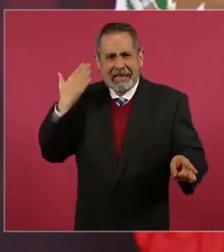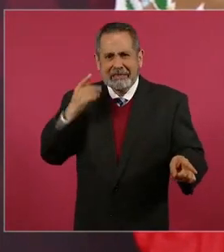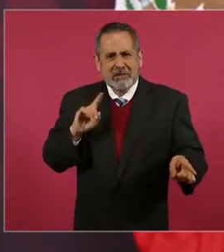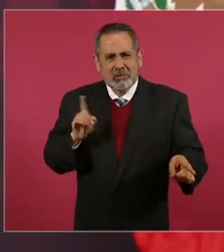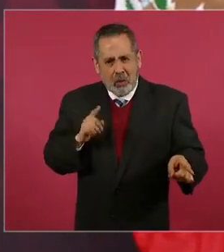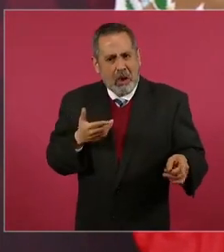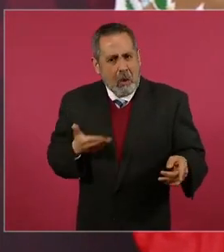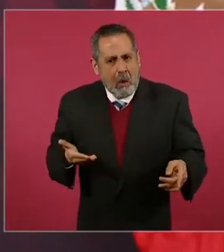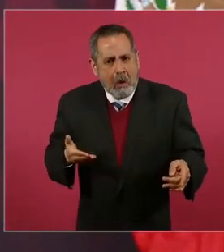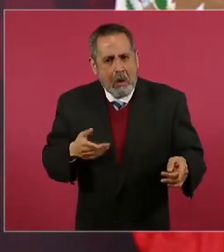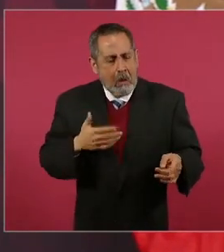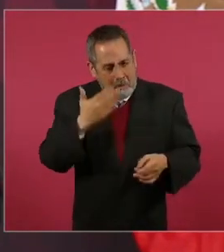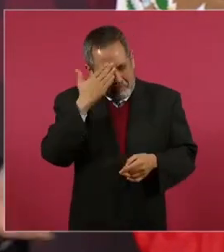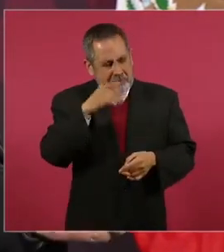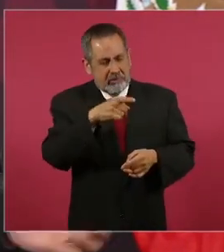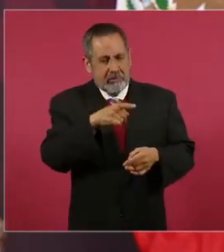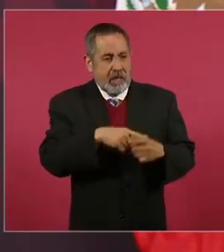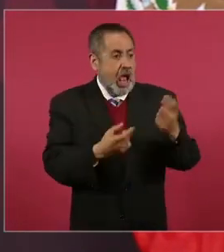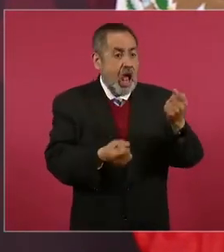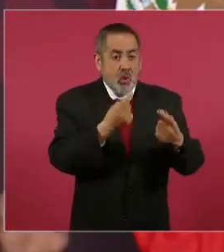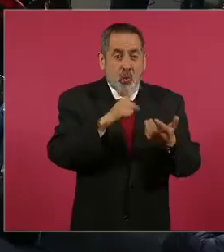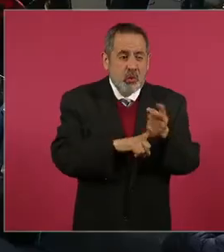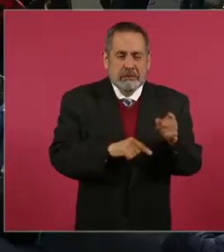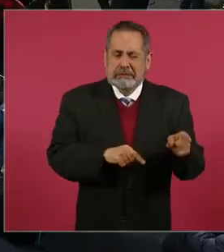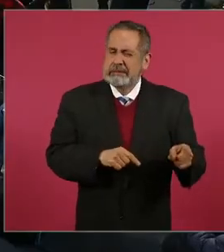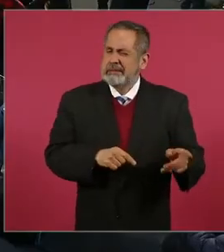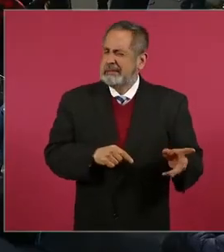porque hay unos ahí